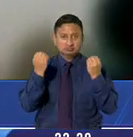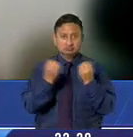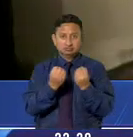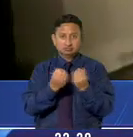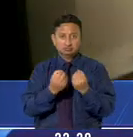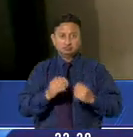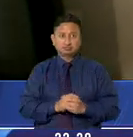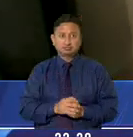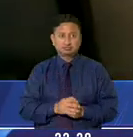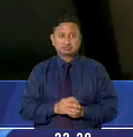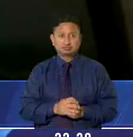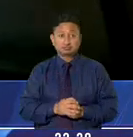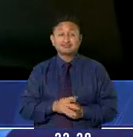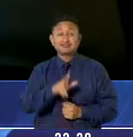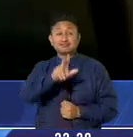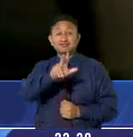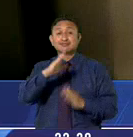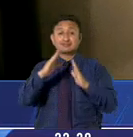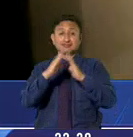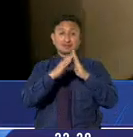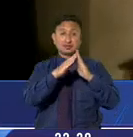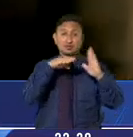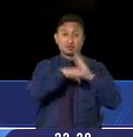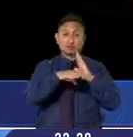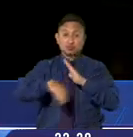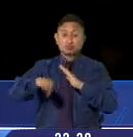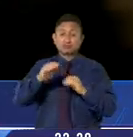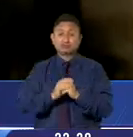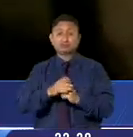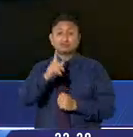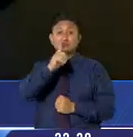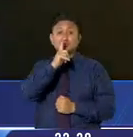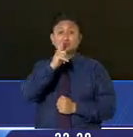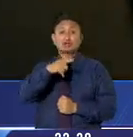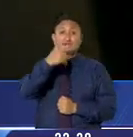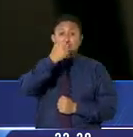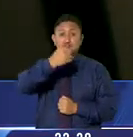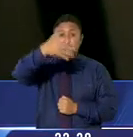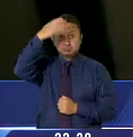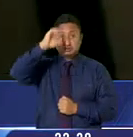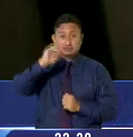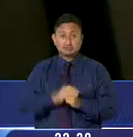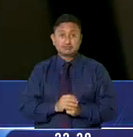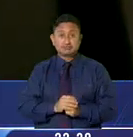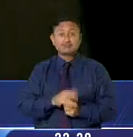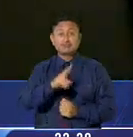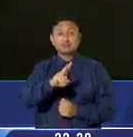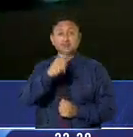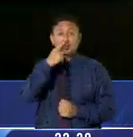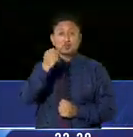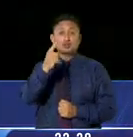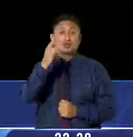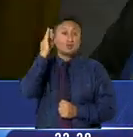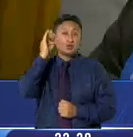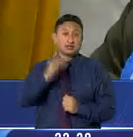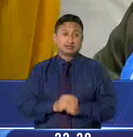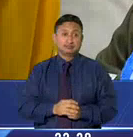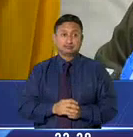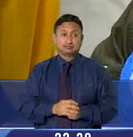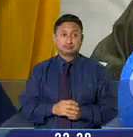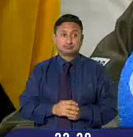organización. En tres allanamientos realizados en la ciudad de Latacunga y Santo Domingo, capturaron a dos hombres y una mujer.